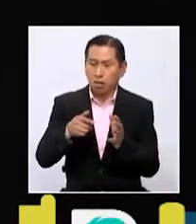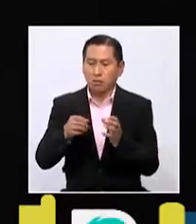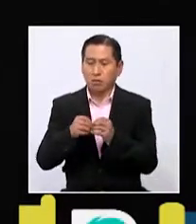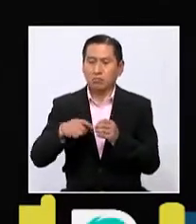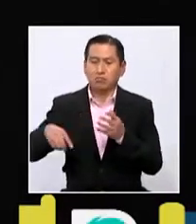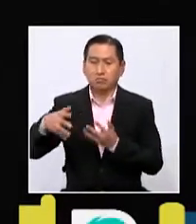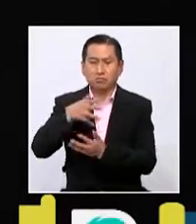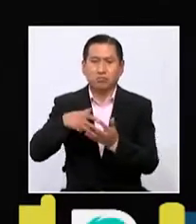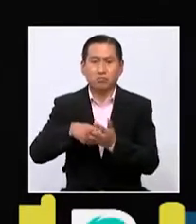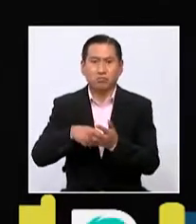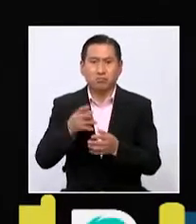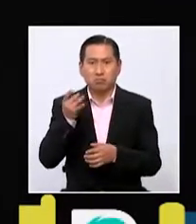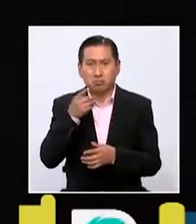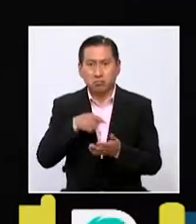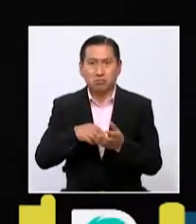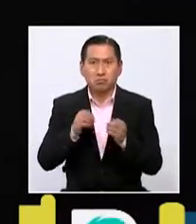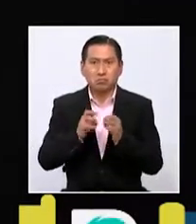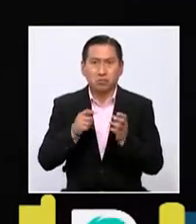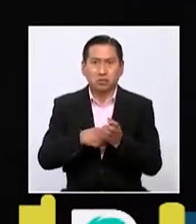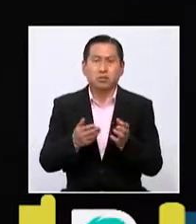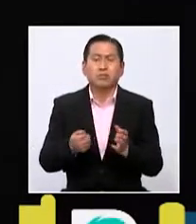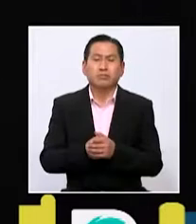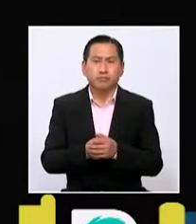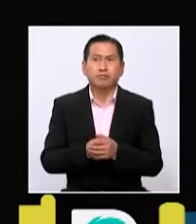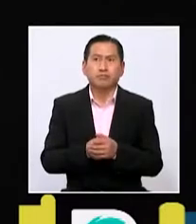y de la cual ella se tiene que sobreponer.